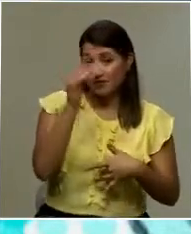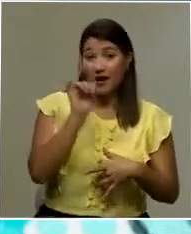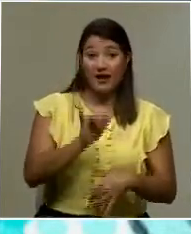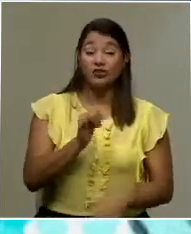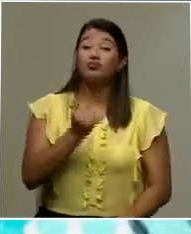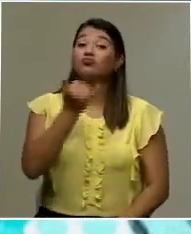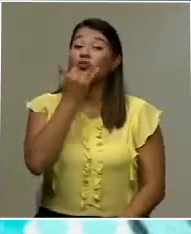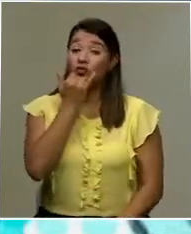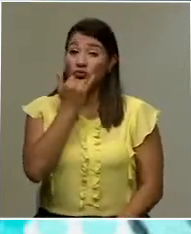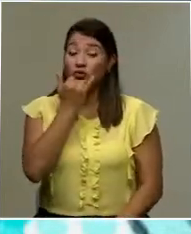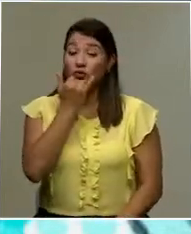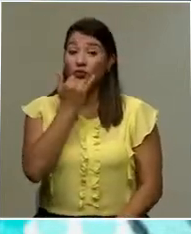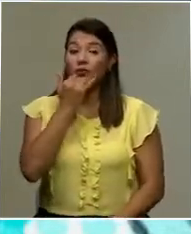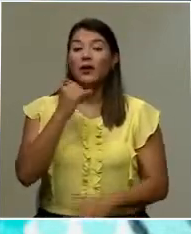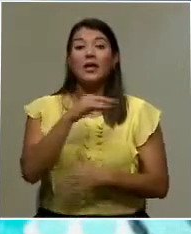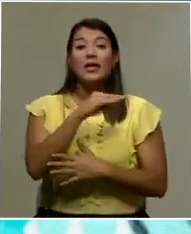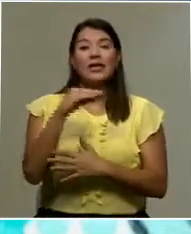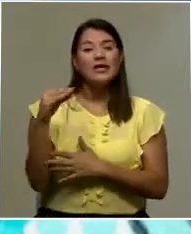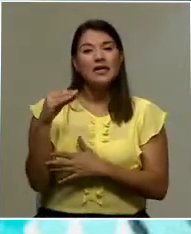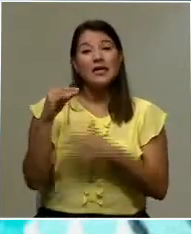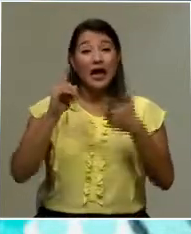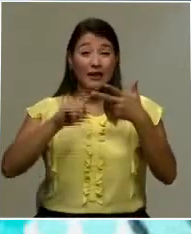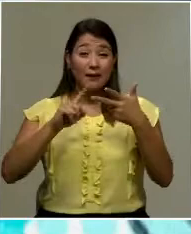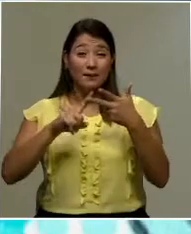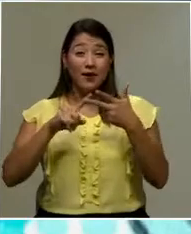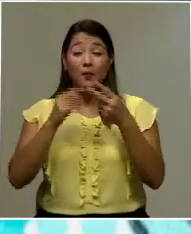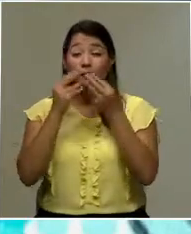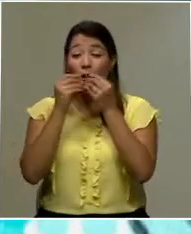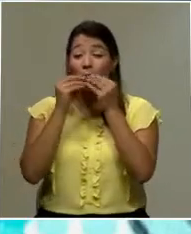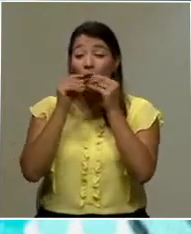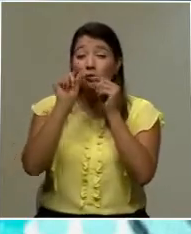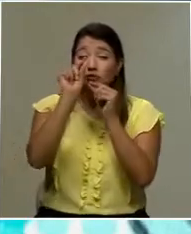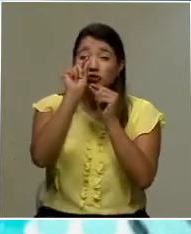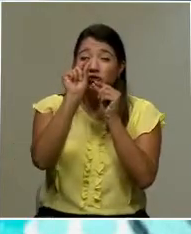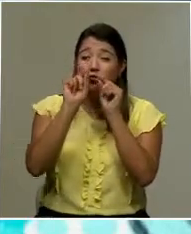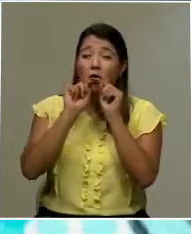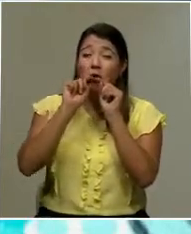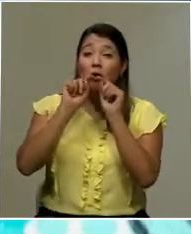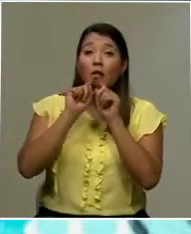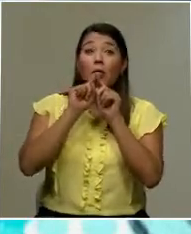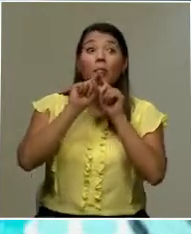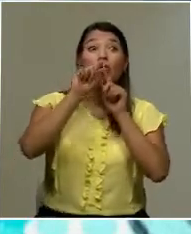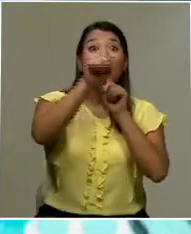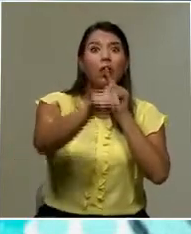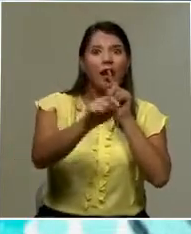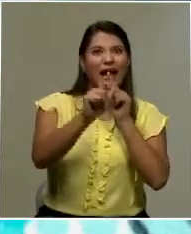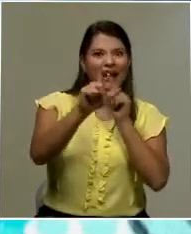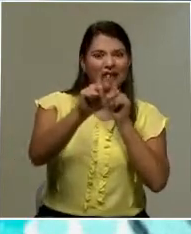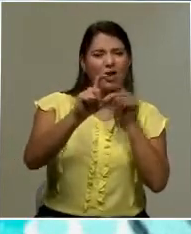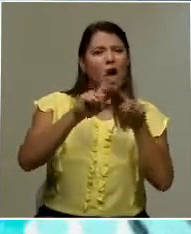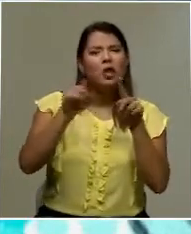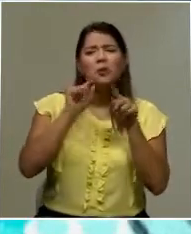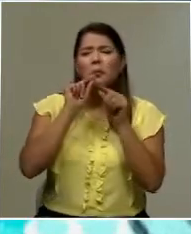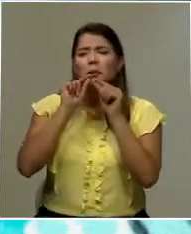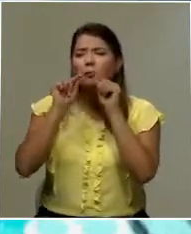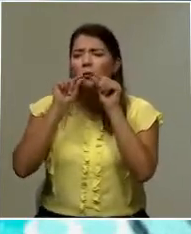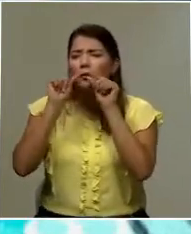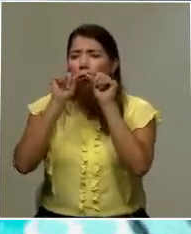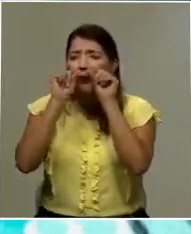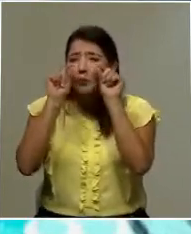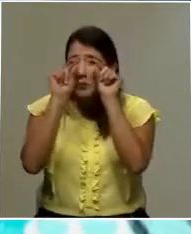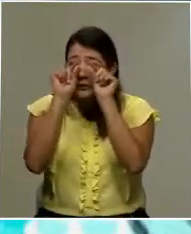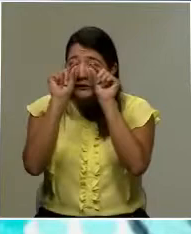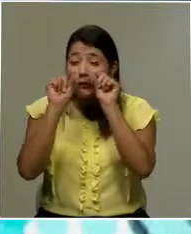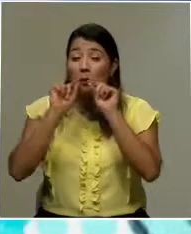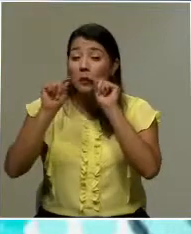Y luego, a la vez que salen las grandes, también salen las pequeñas. Por cada una de estas grandes que se comporta como un proyectil, salen 1000 que se comportan como